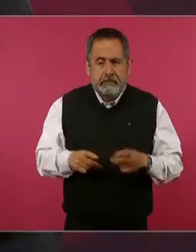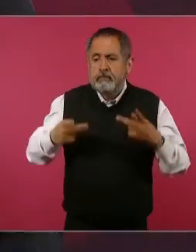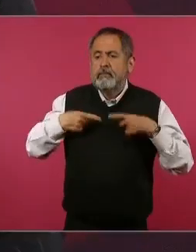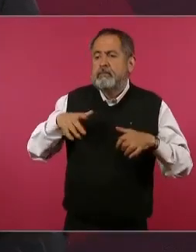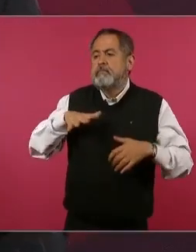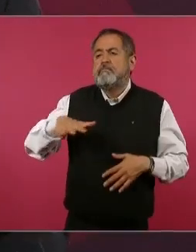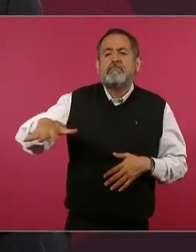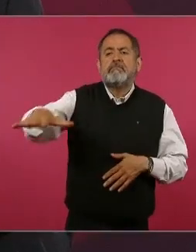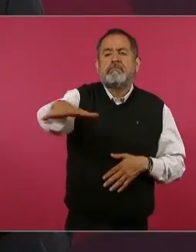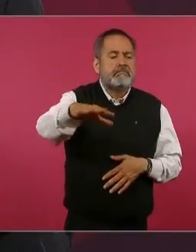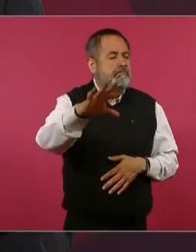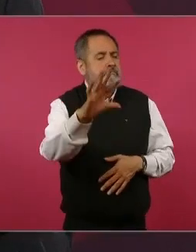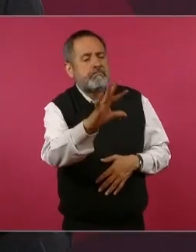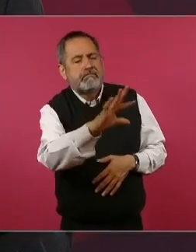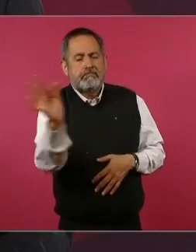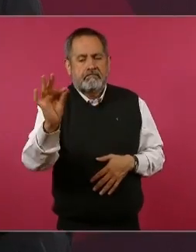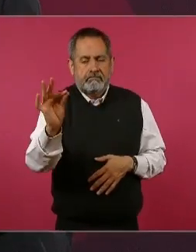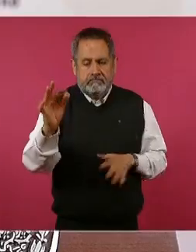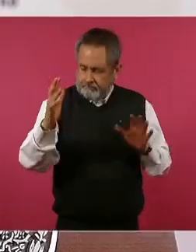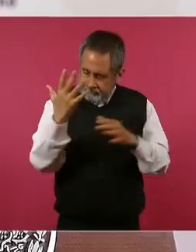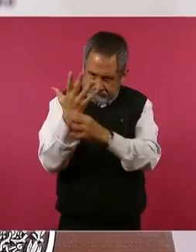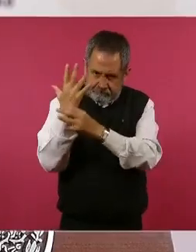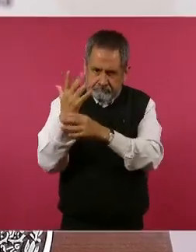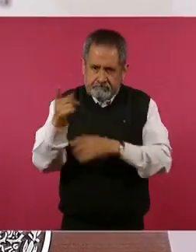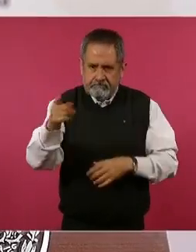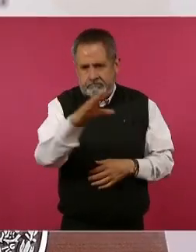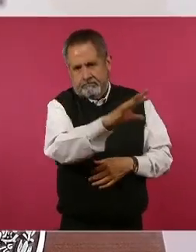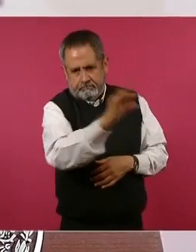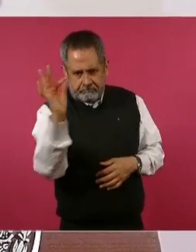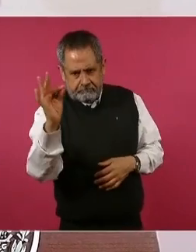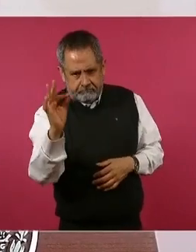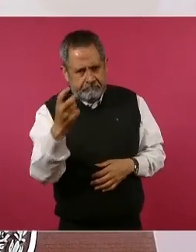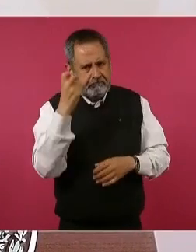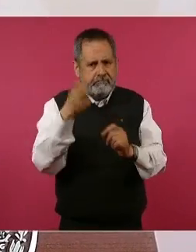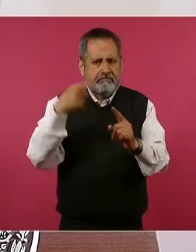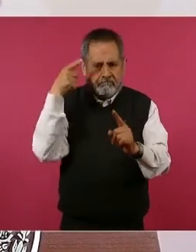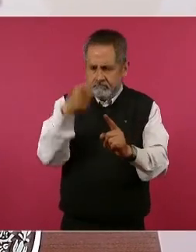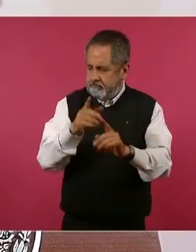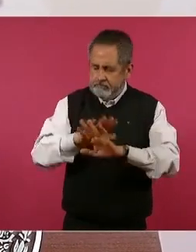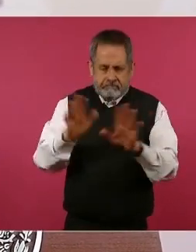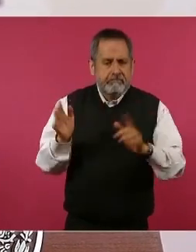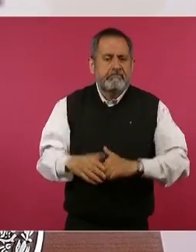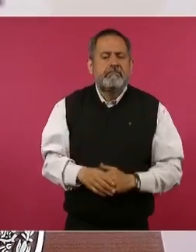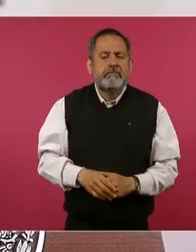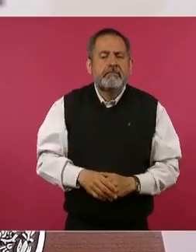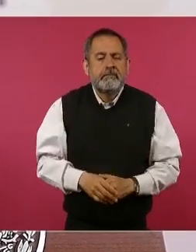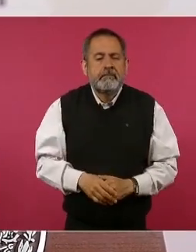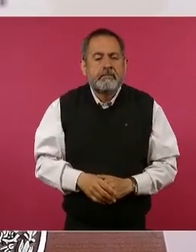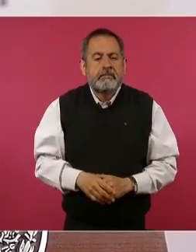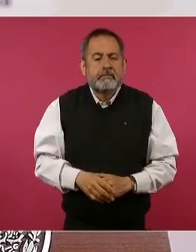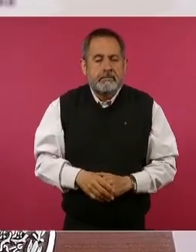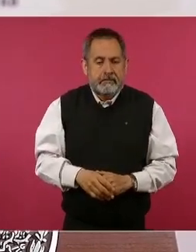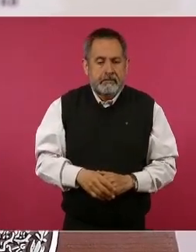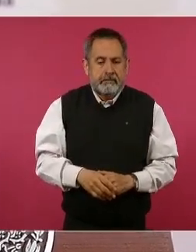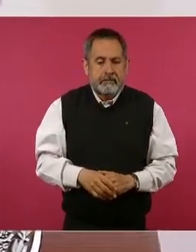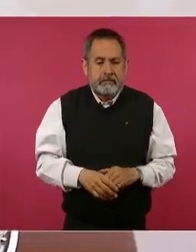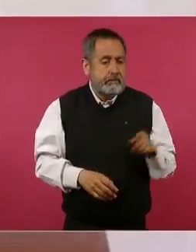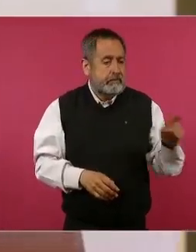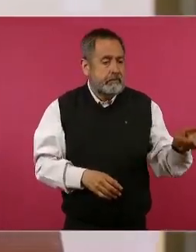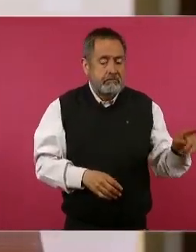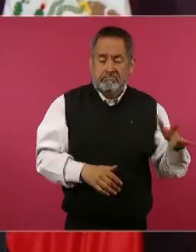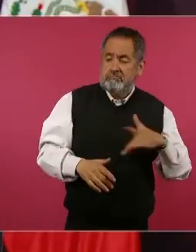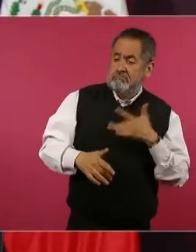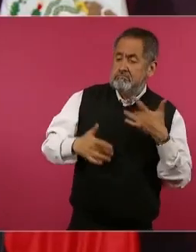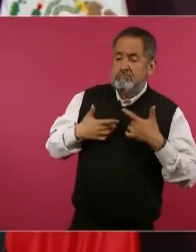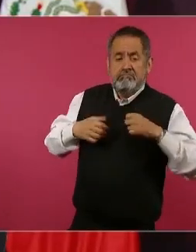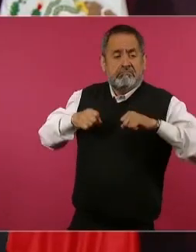el que los elija, porque es un principio. Así no se van a